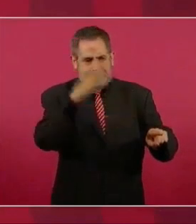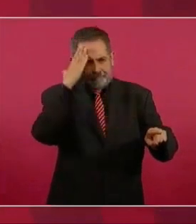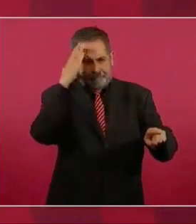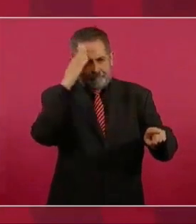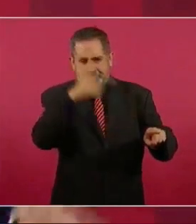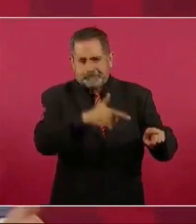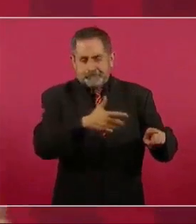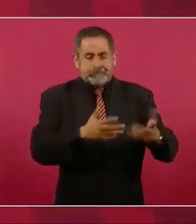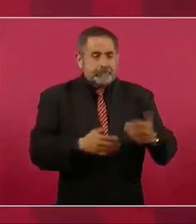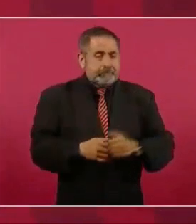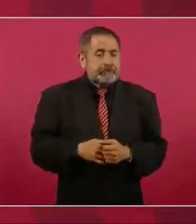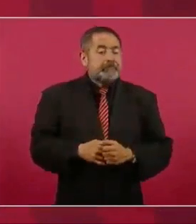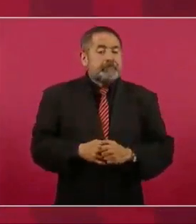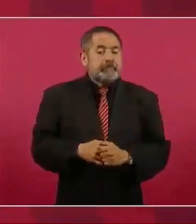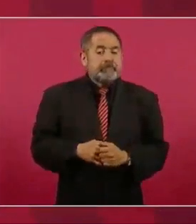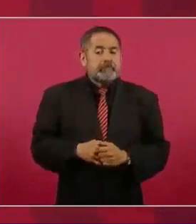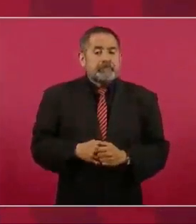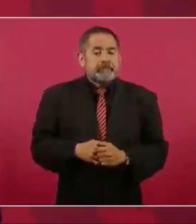Cuando la elección